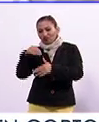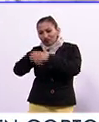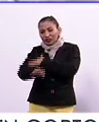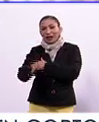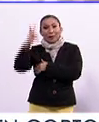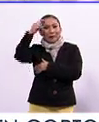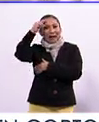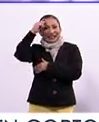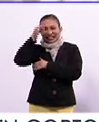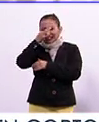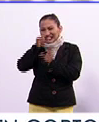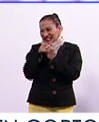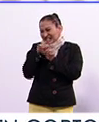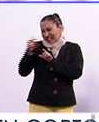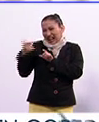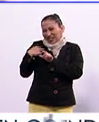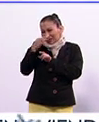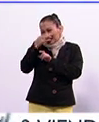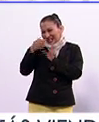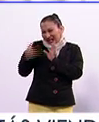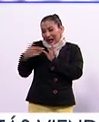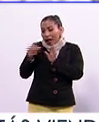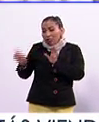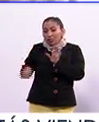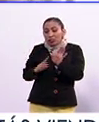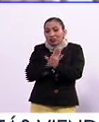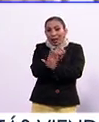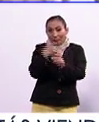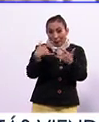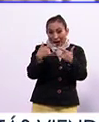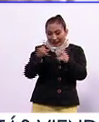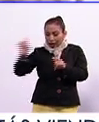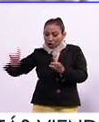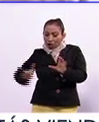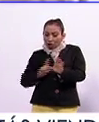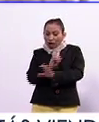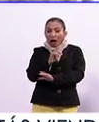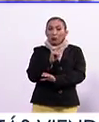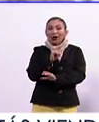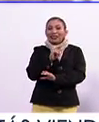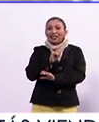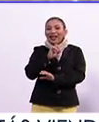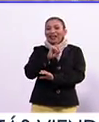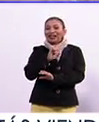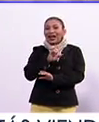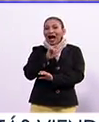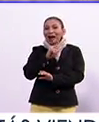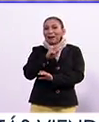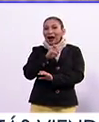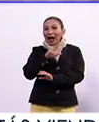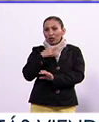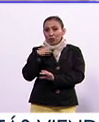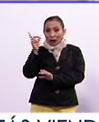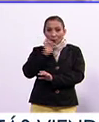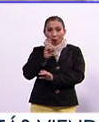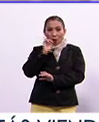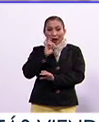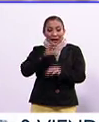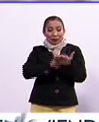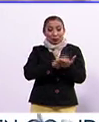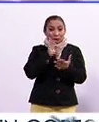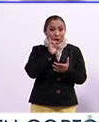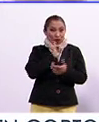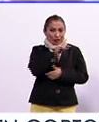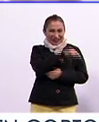a Bellas Artes. Por la parte de atrás, la puerta de atrás de Puente Alvarado, había una de las acomodadoras que era la